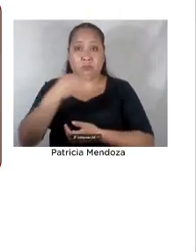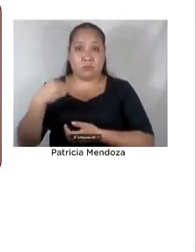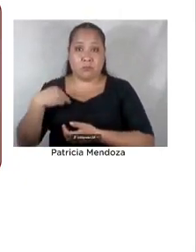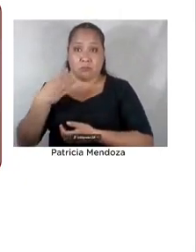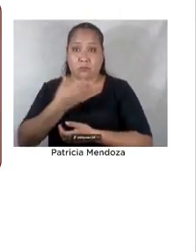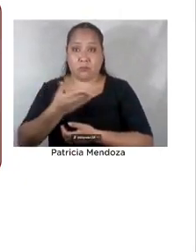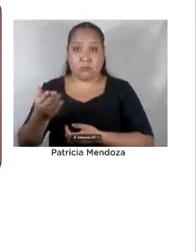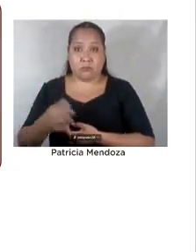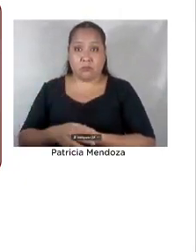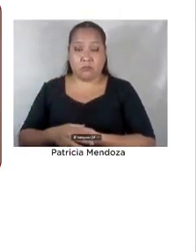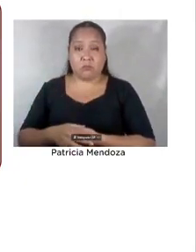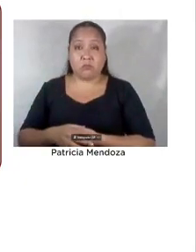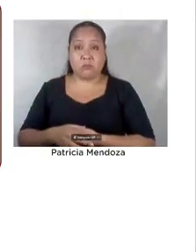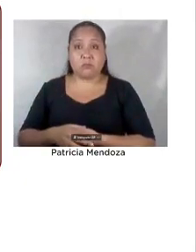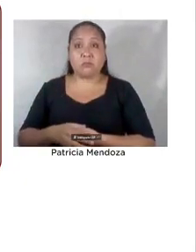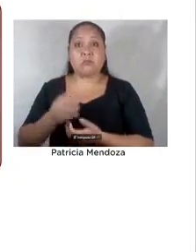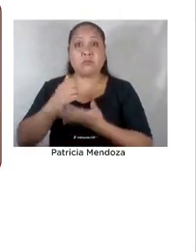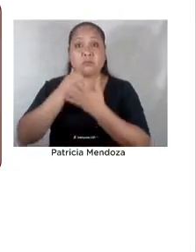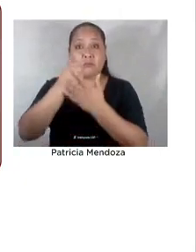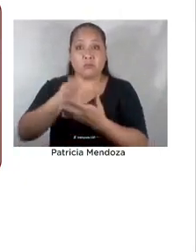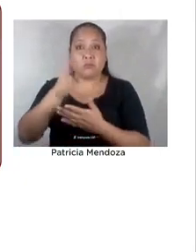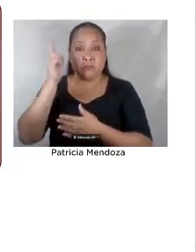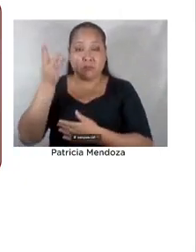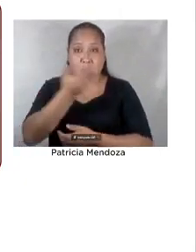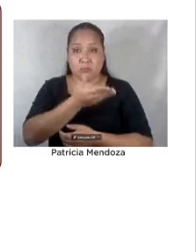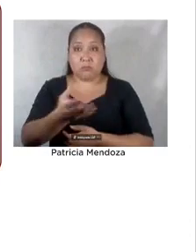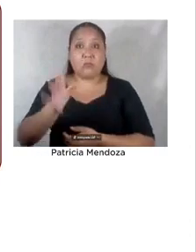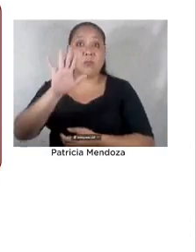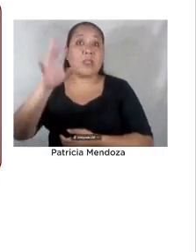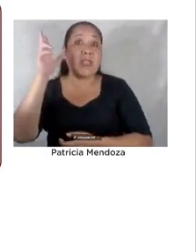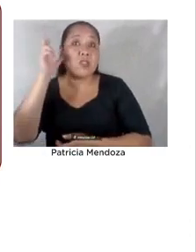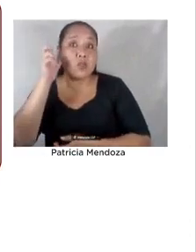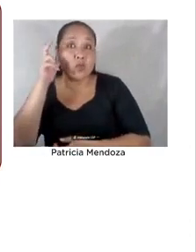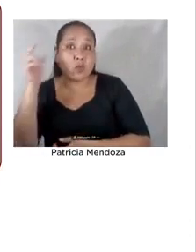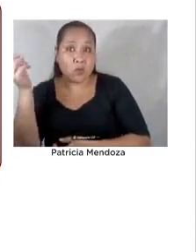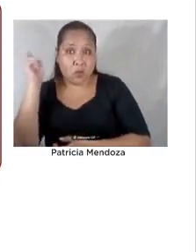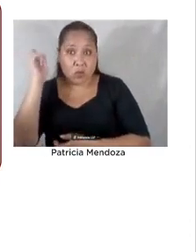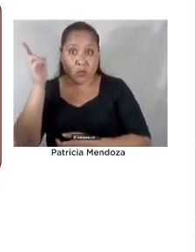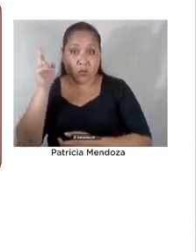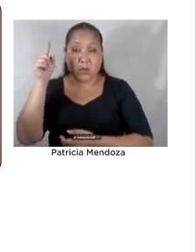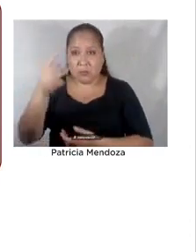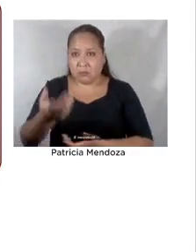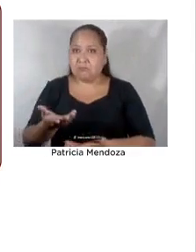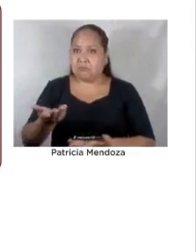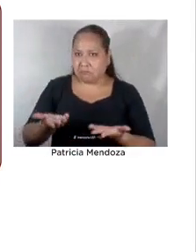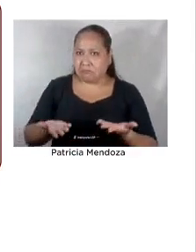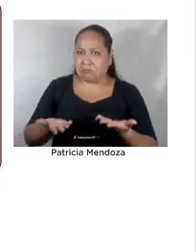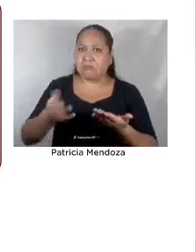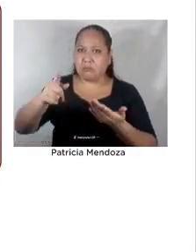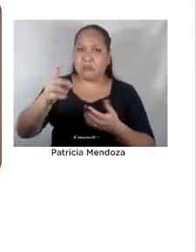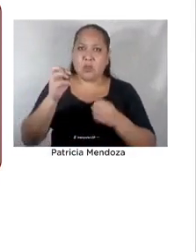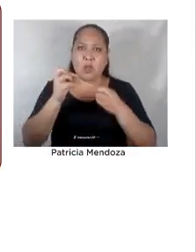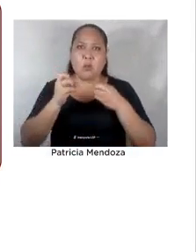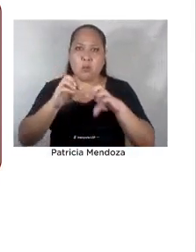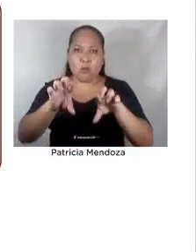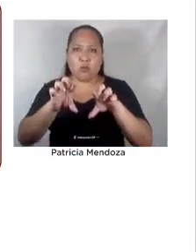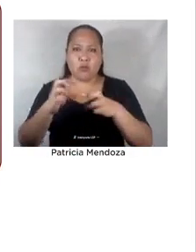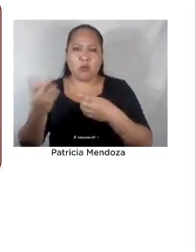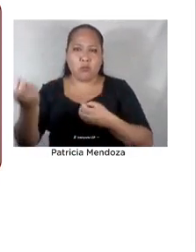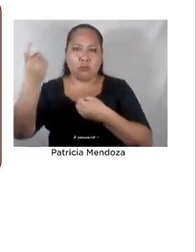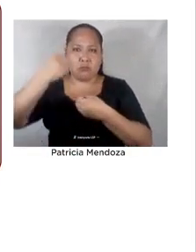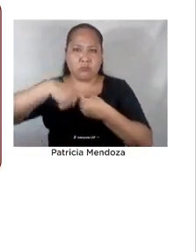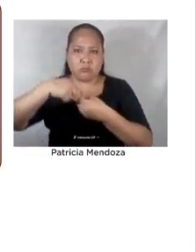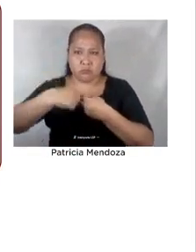estrategia de escucha docente, está disponible para poder atenderlos a ustedes. Ya Alejandra le brindó